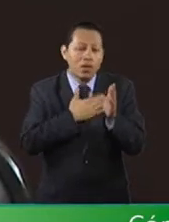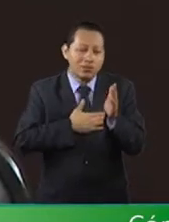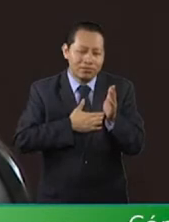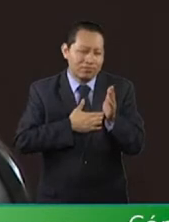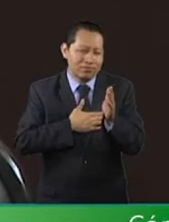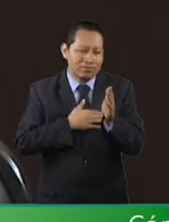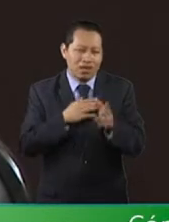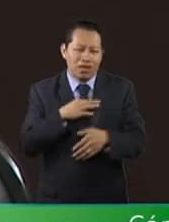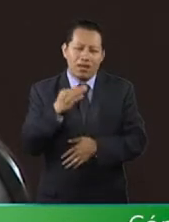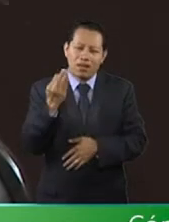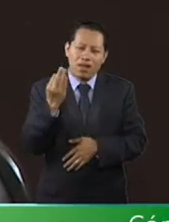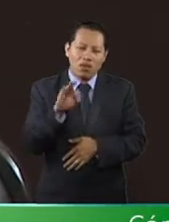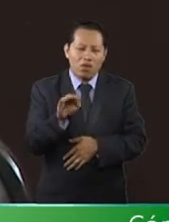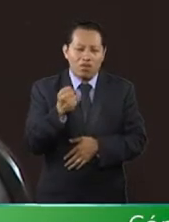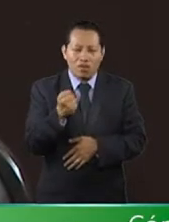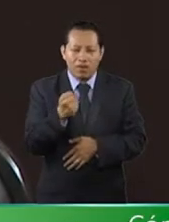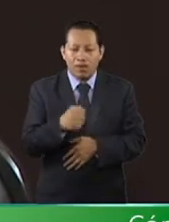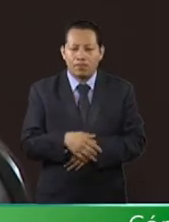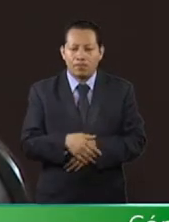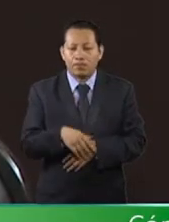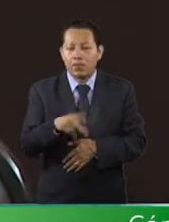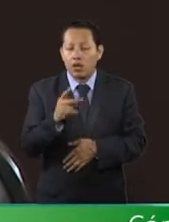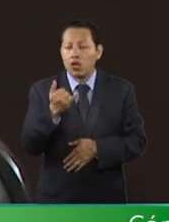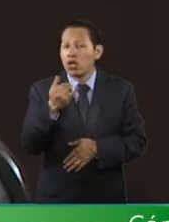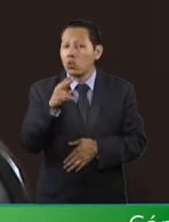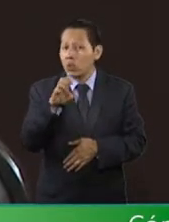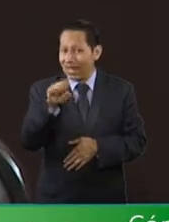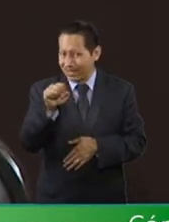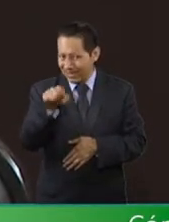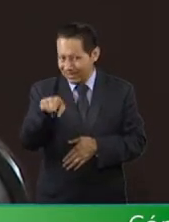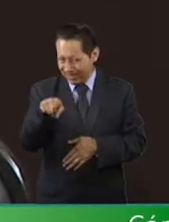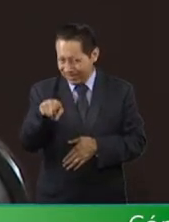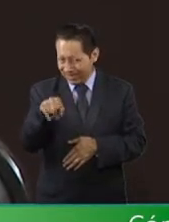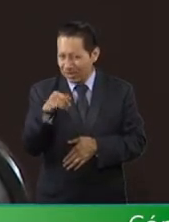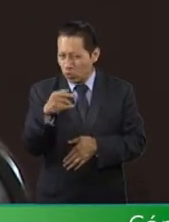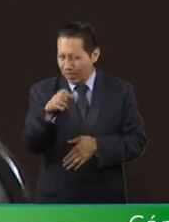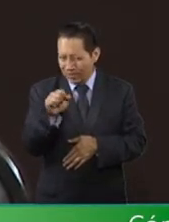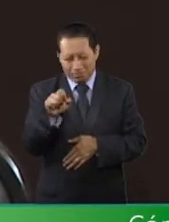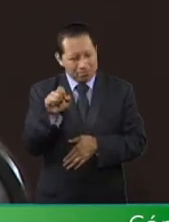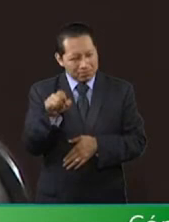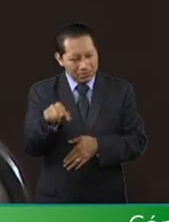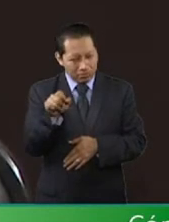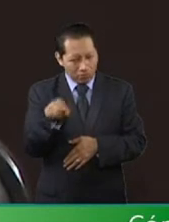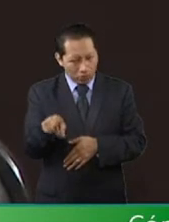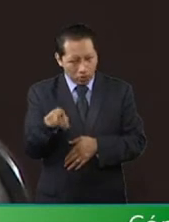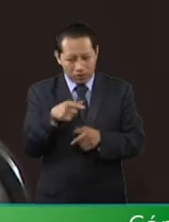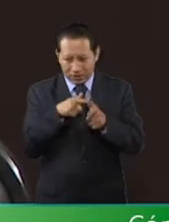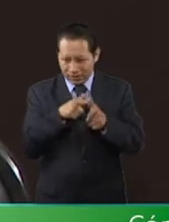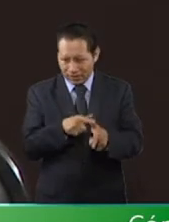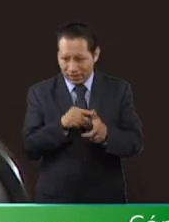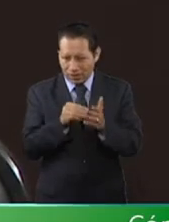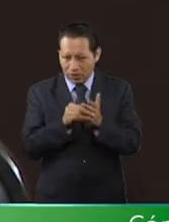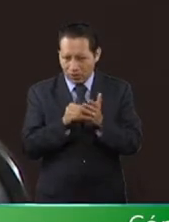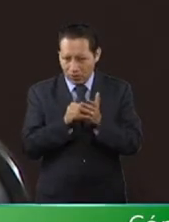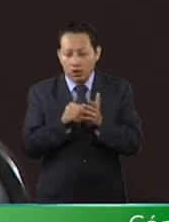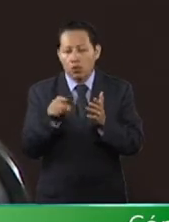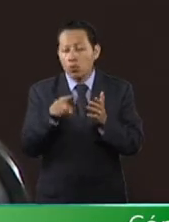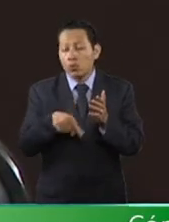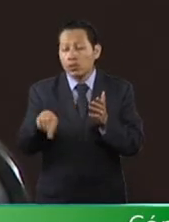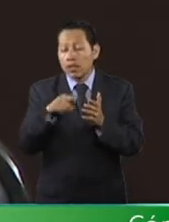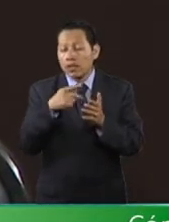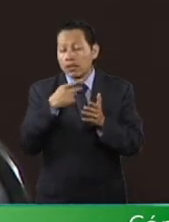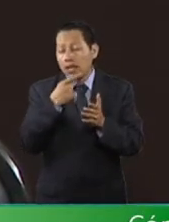viles traidores pero los yunes siguen siendo los yunes Y ustedes ya no son lo que se